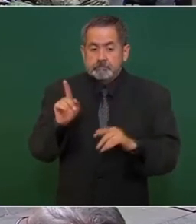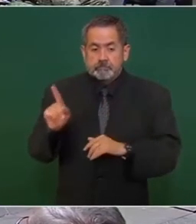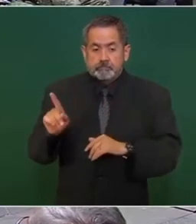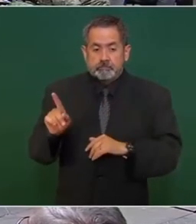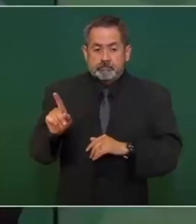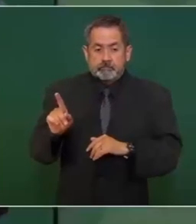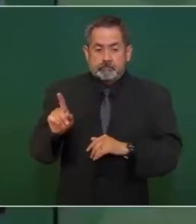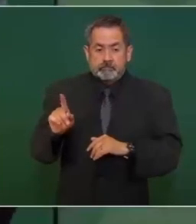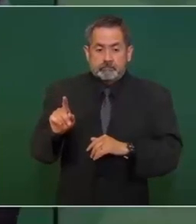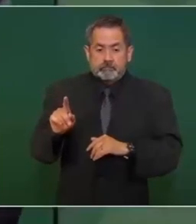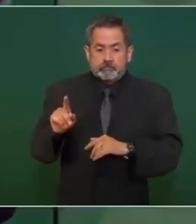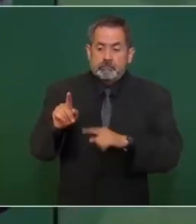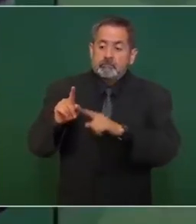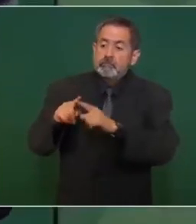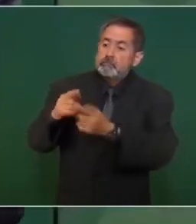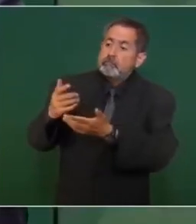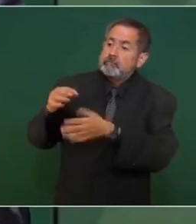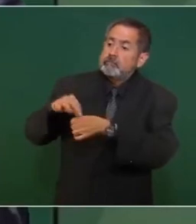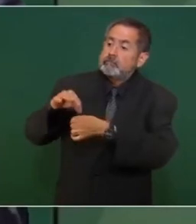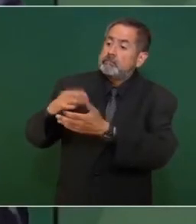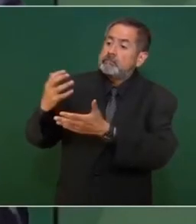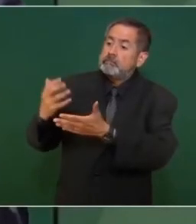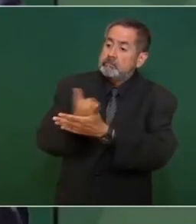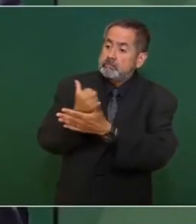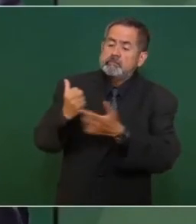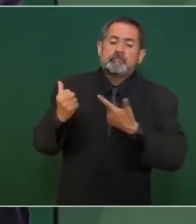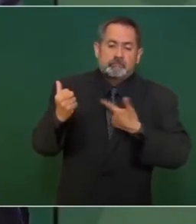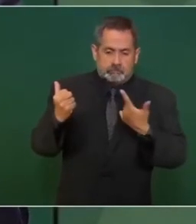Voy a estar con el que gane la encuesta.